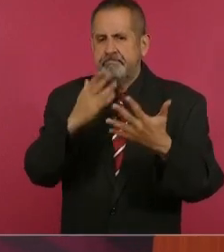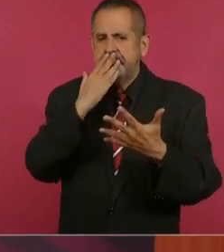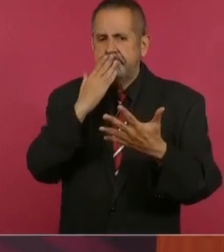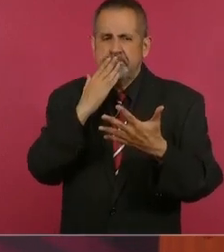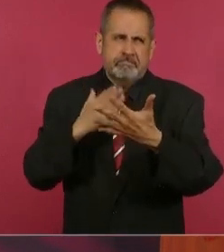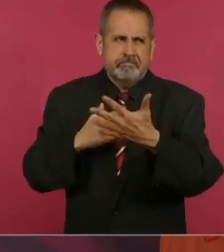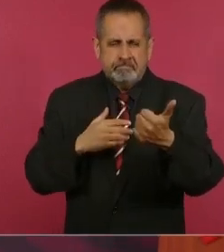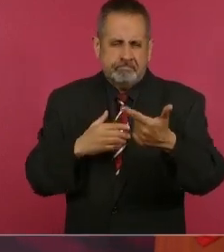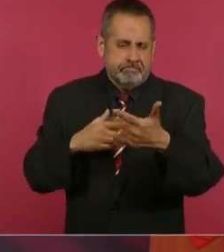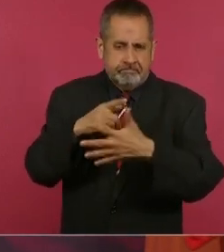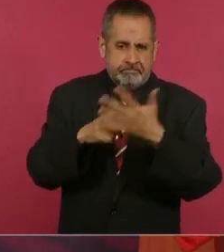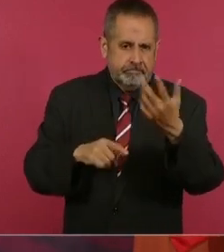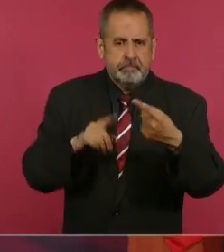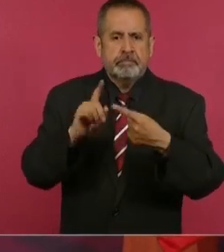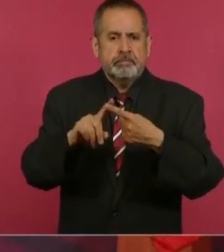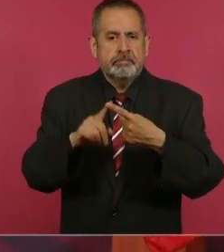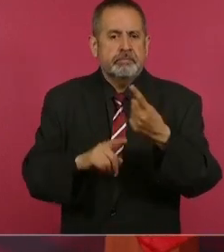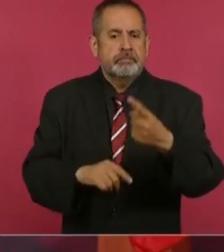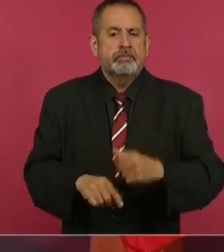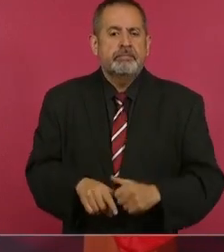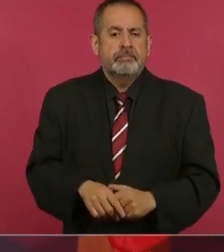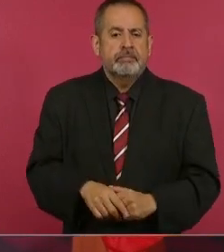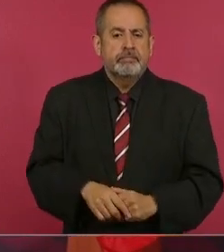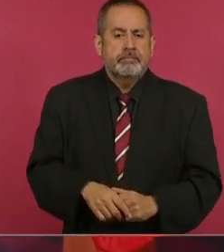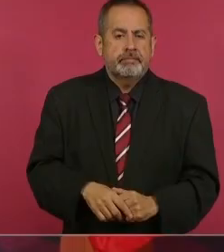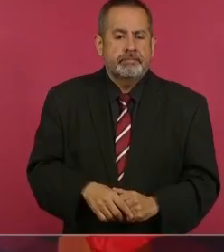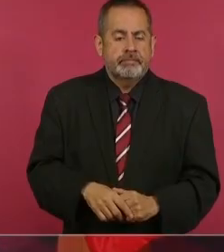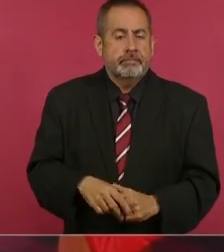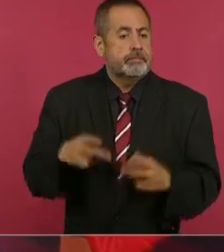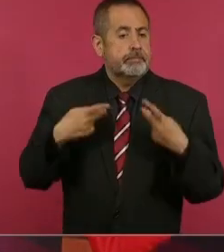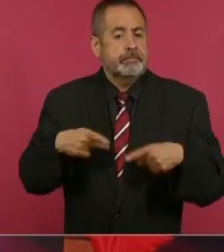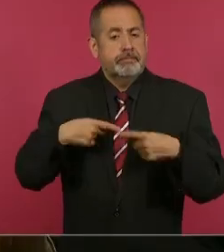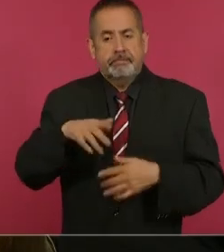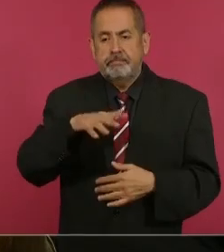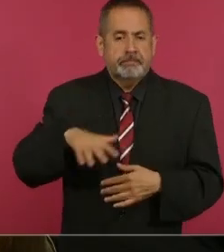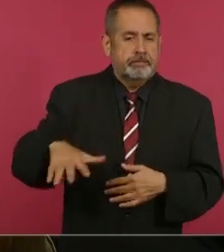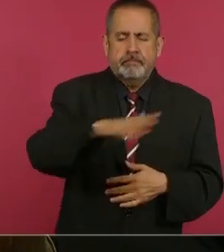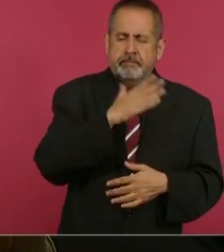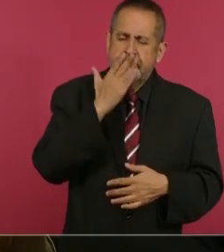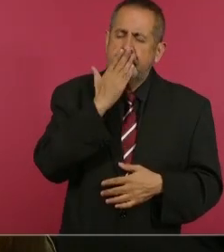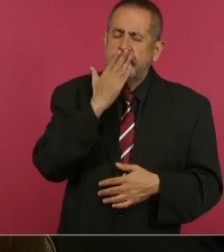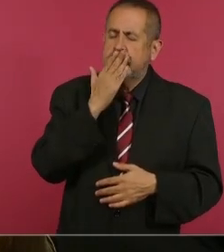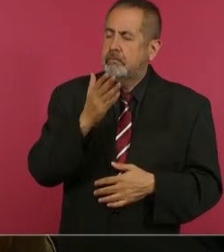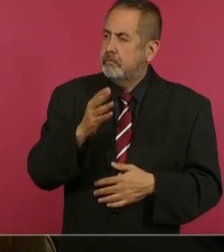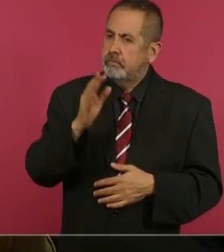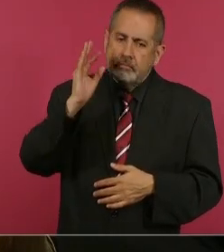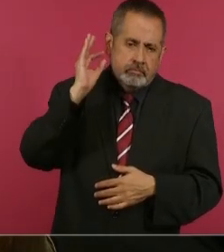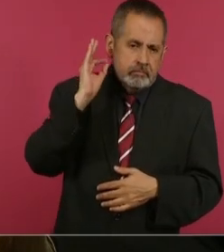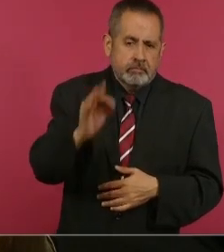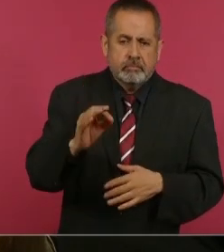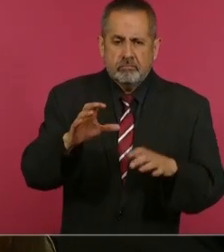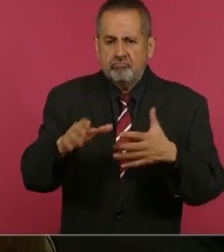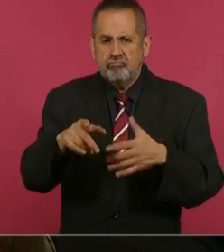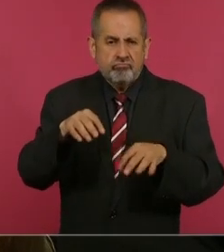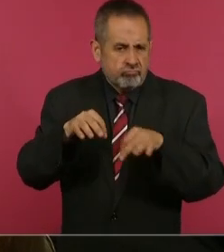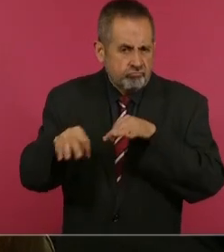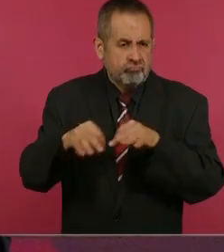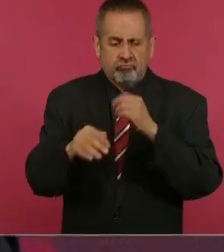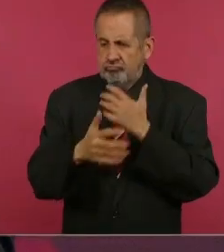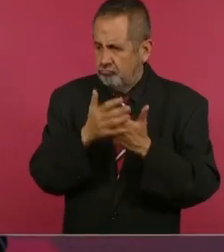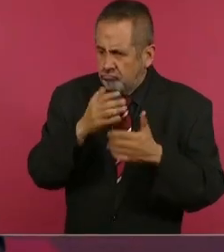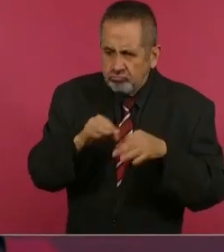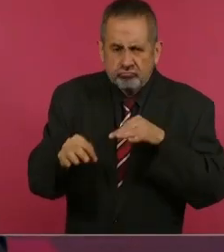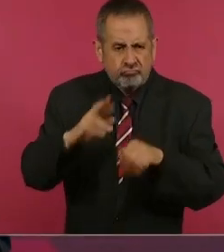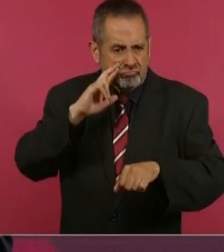O 6. Primero, el pueblo de Sonora, que es un pueblo trabajador,